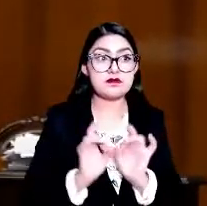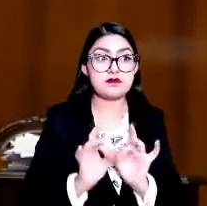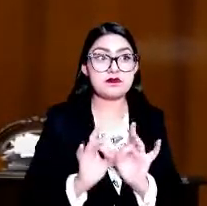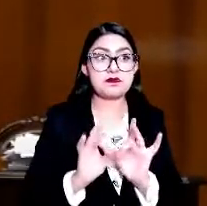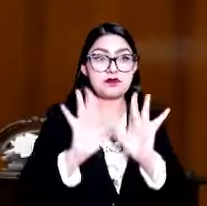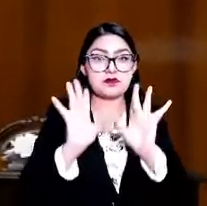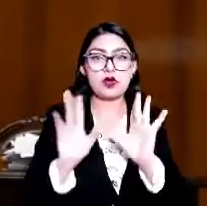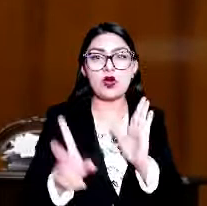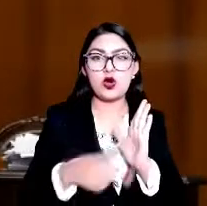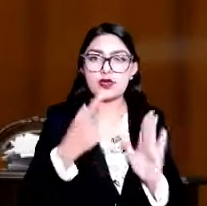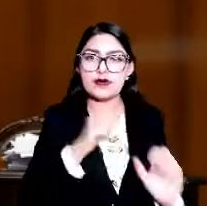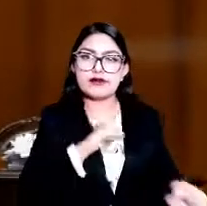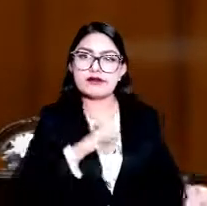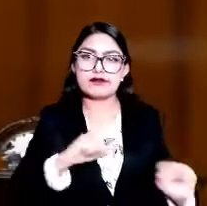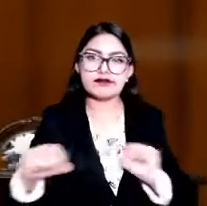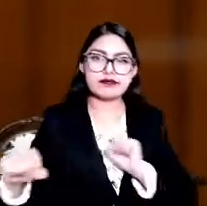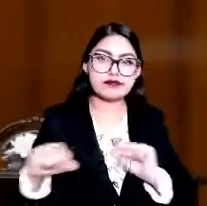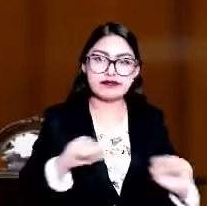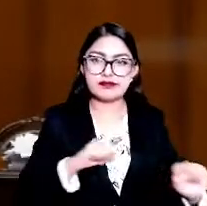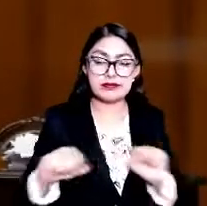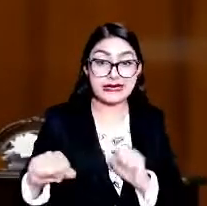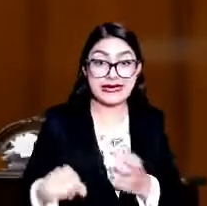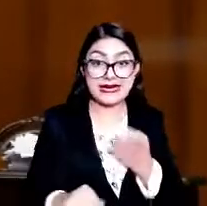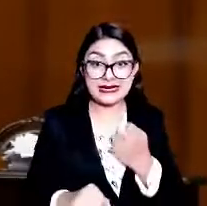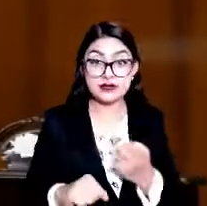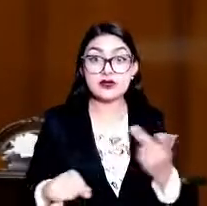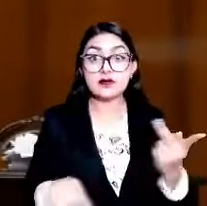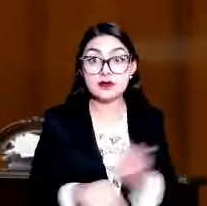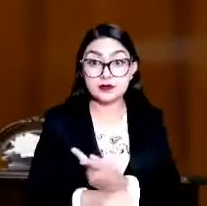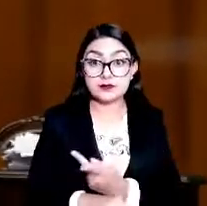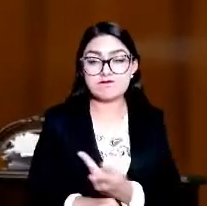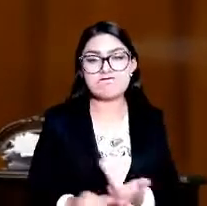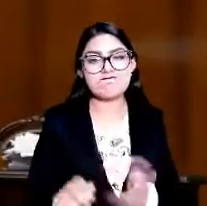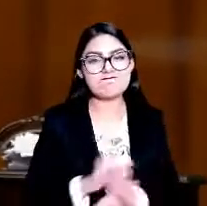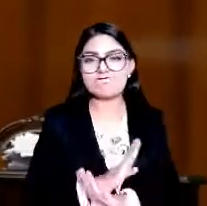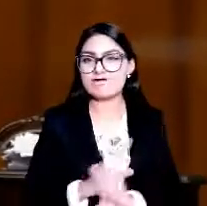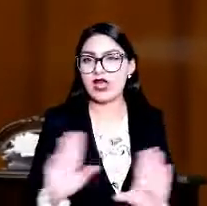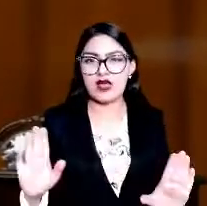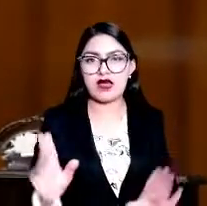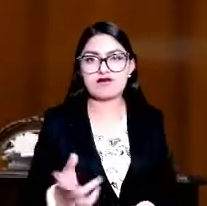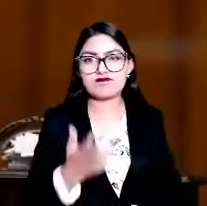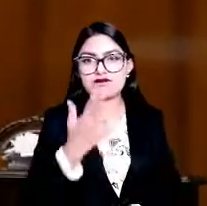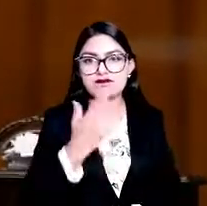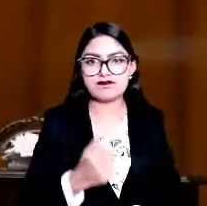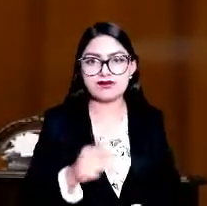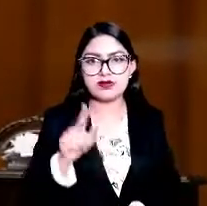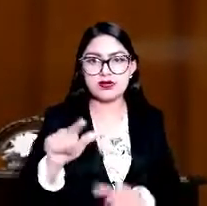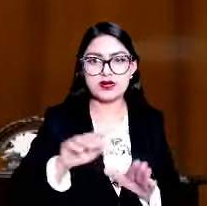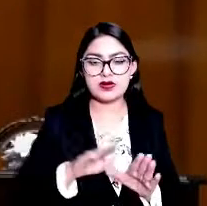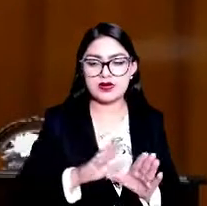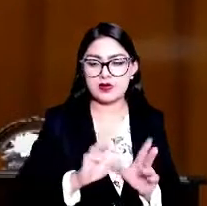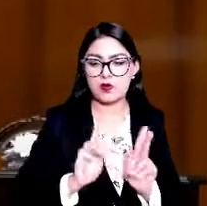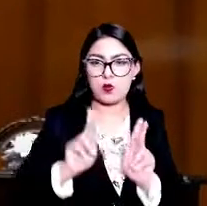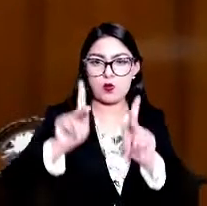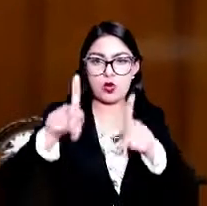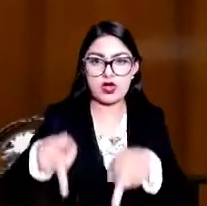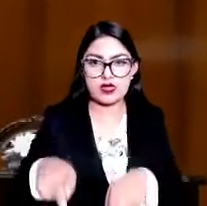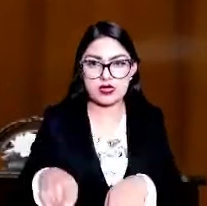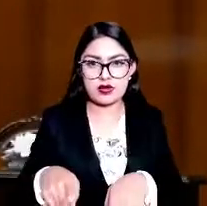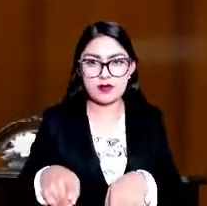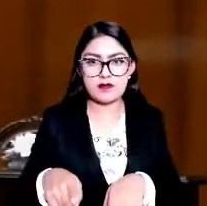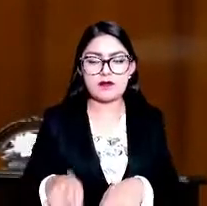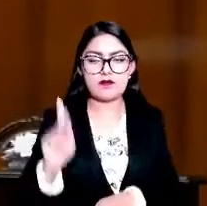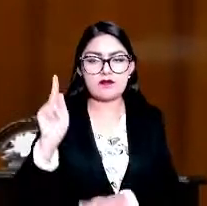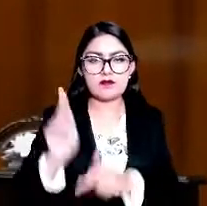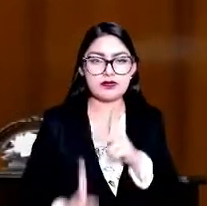evento telúrico que terminó por dejar inoperante a esta estructura de acuerdo con los